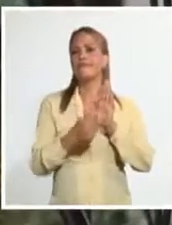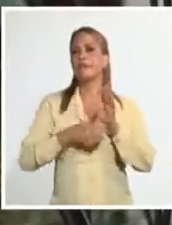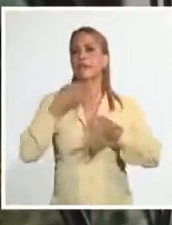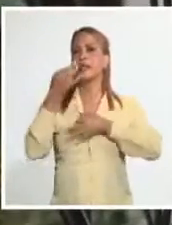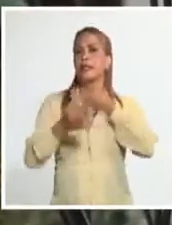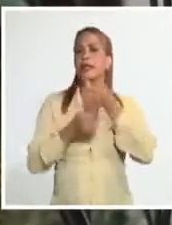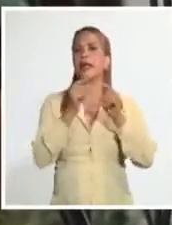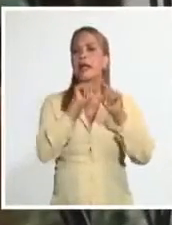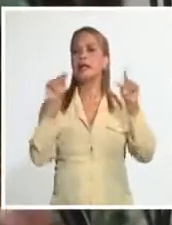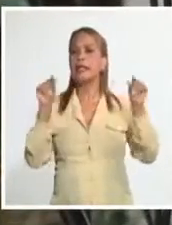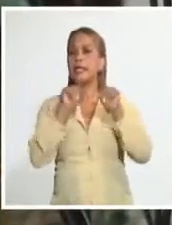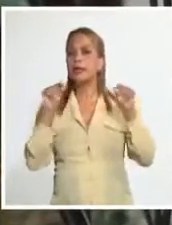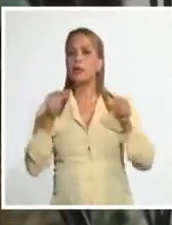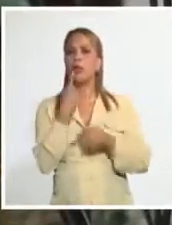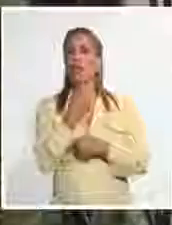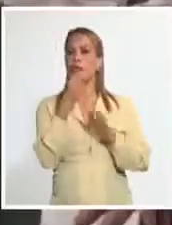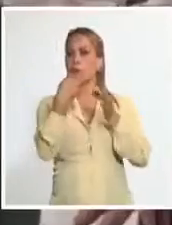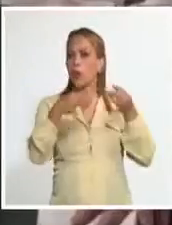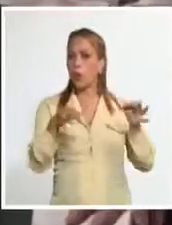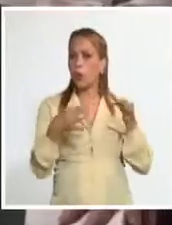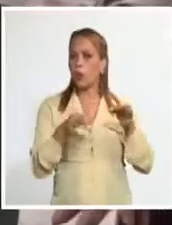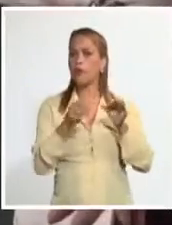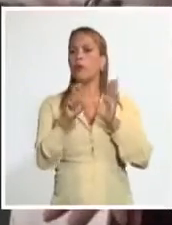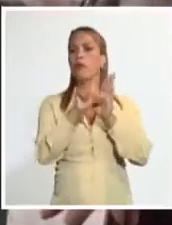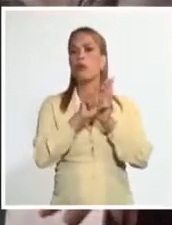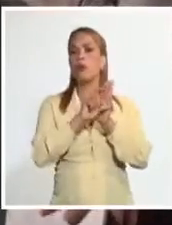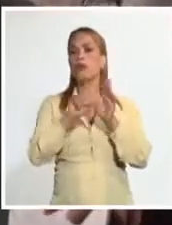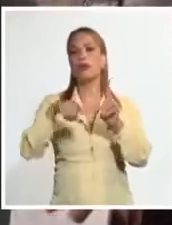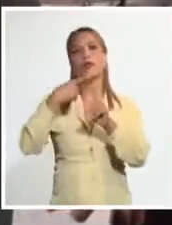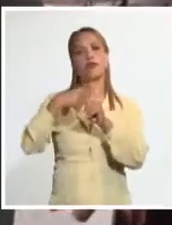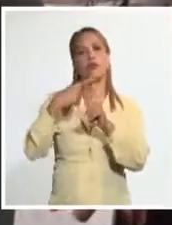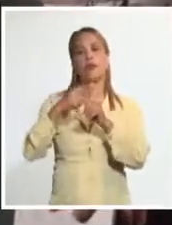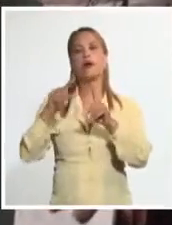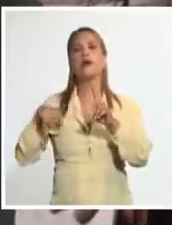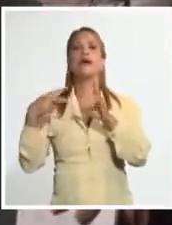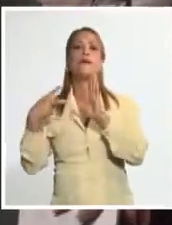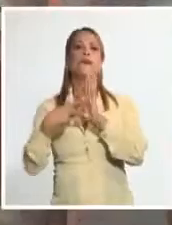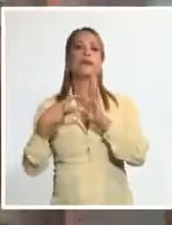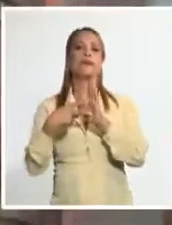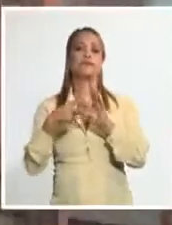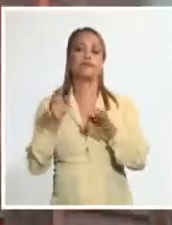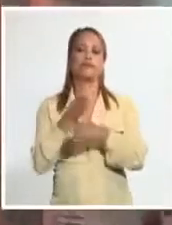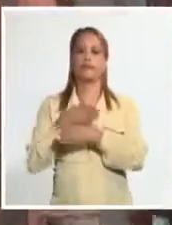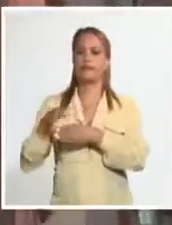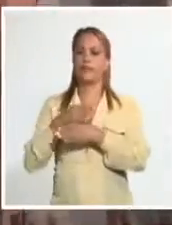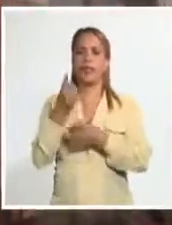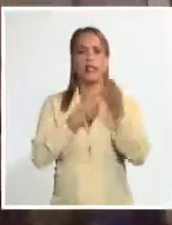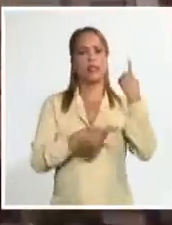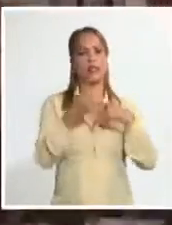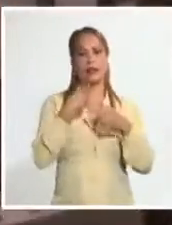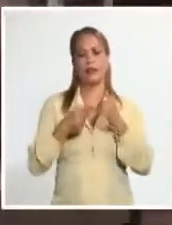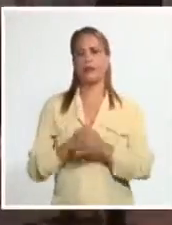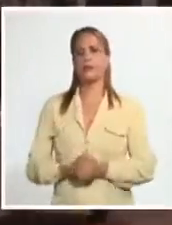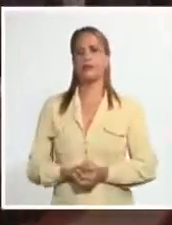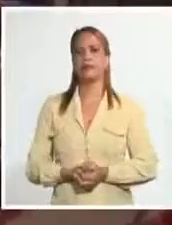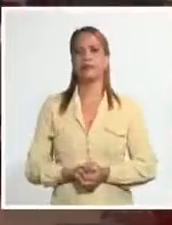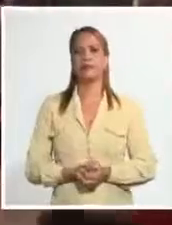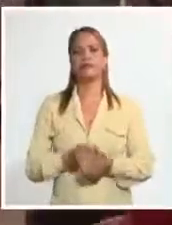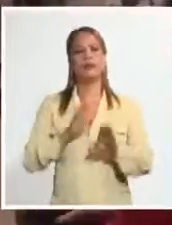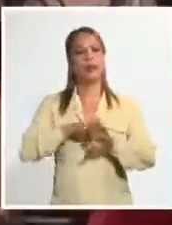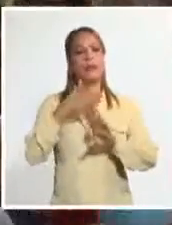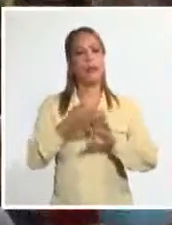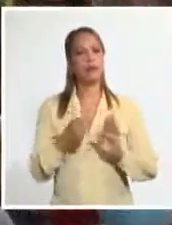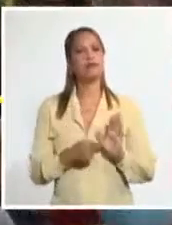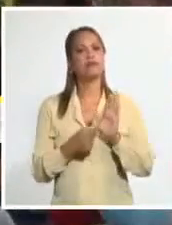del documento, al que calificó como un código de sumas y multiplicaciones de alternativas y opciones. Tras su